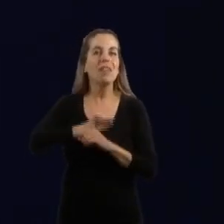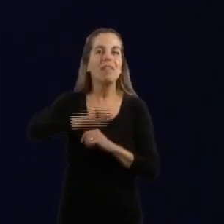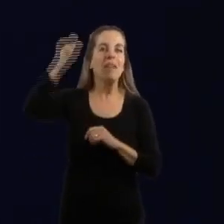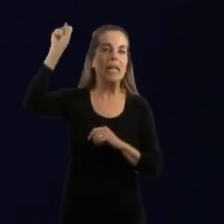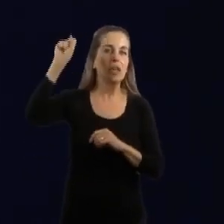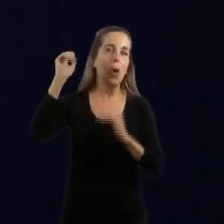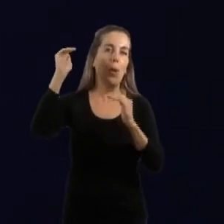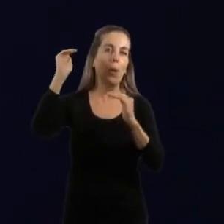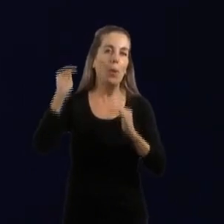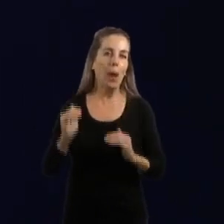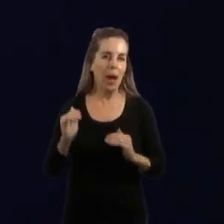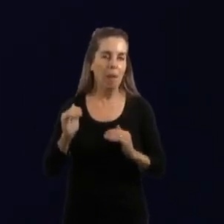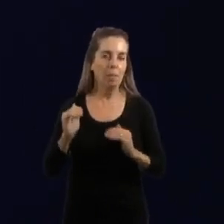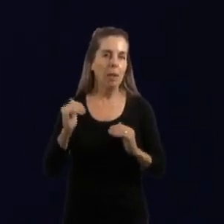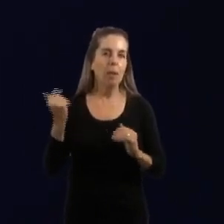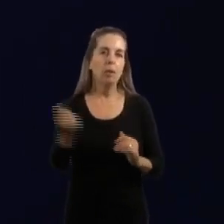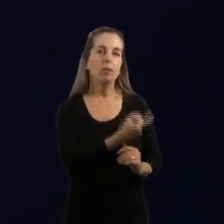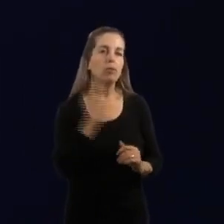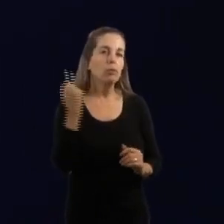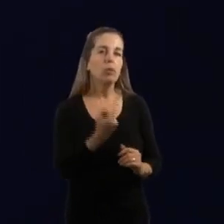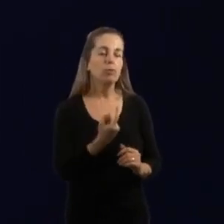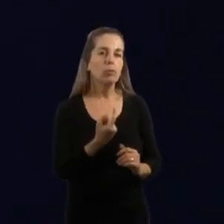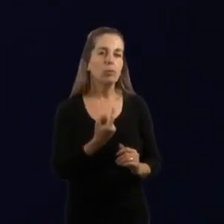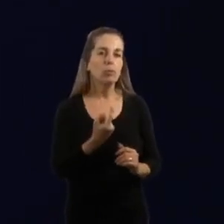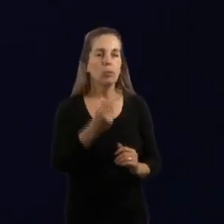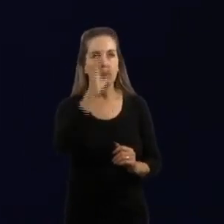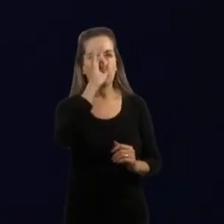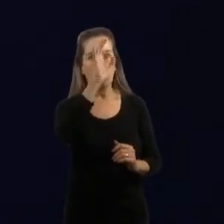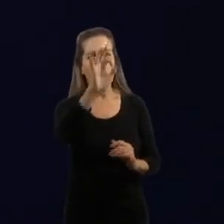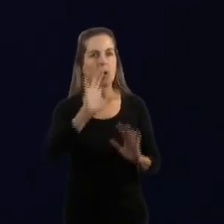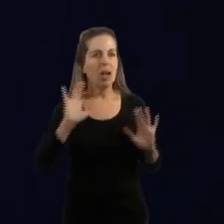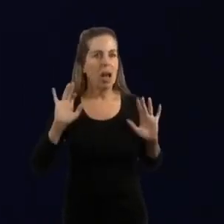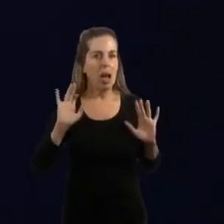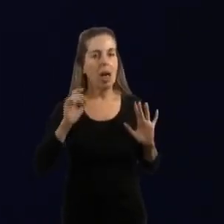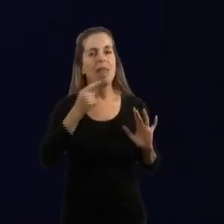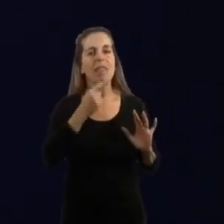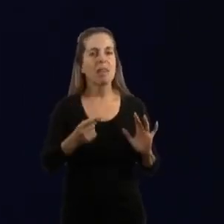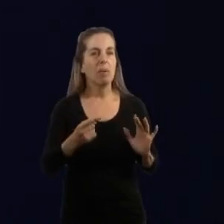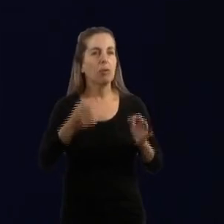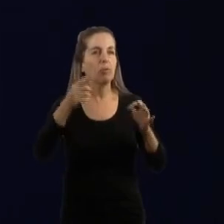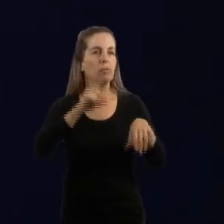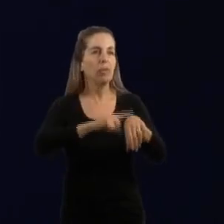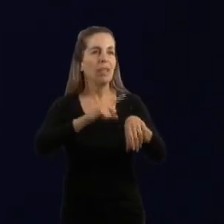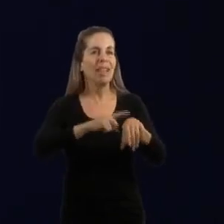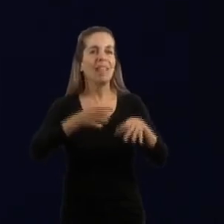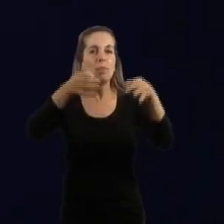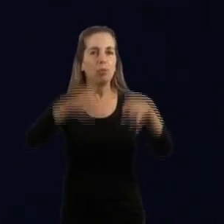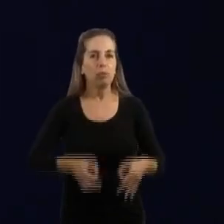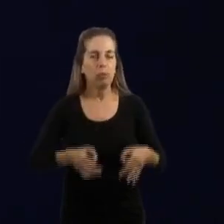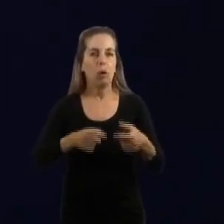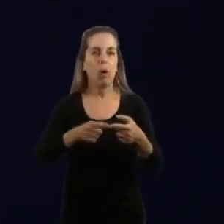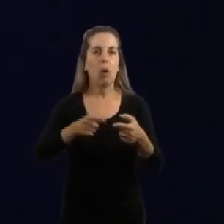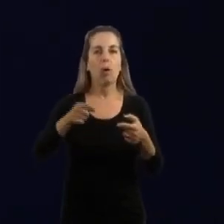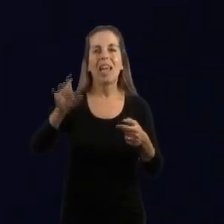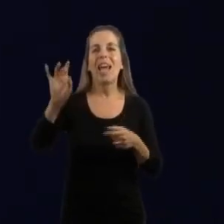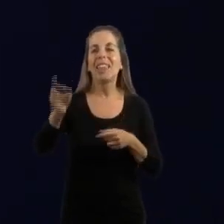tanto, nunca tuvimos la proyección o la previsión de que efectivamente a fin de año se iba a terminar